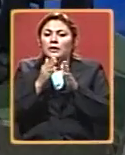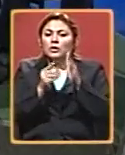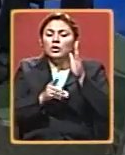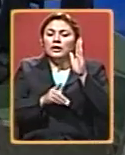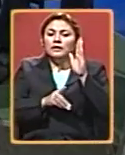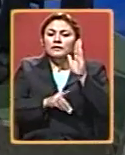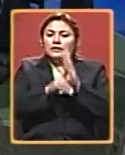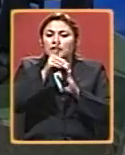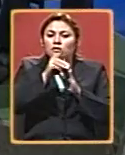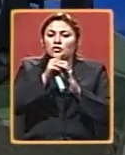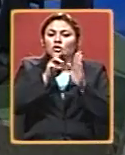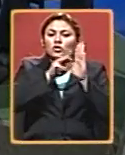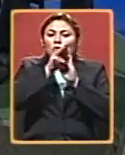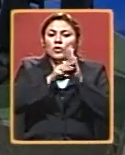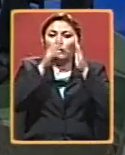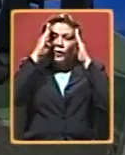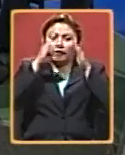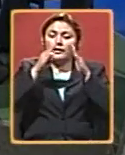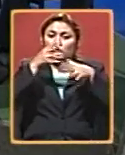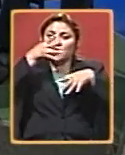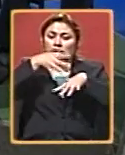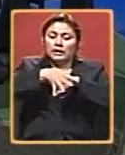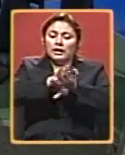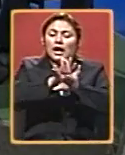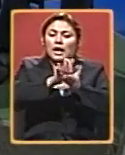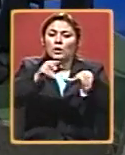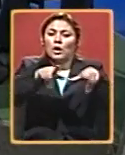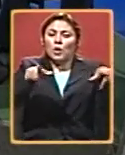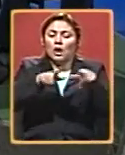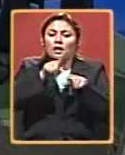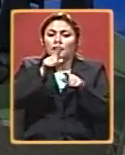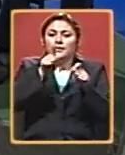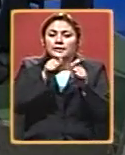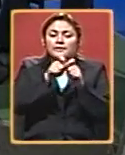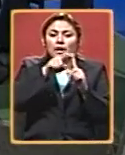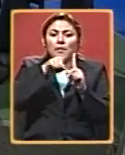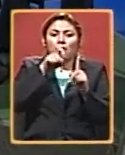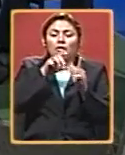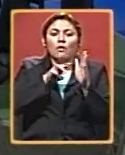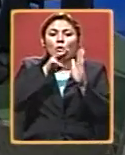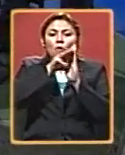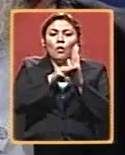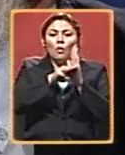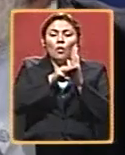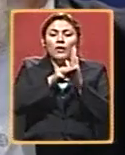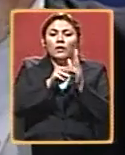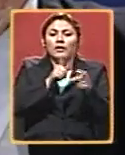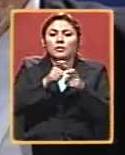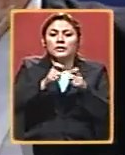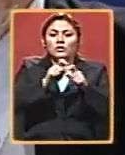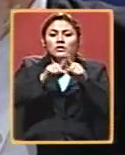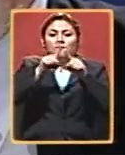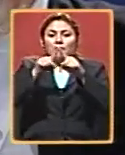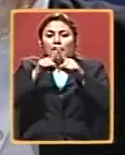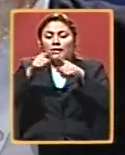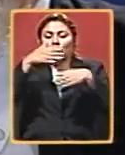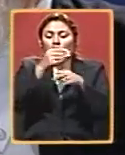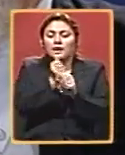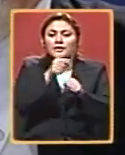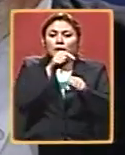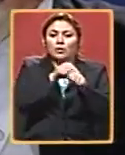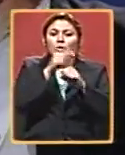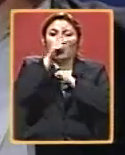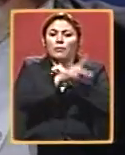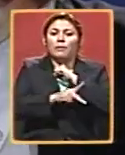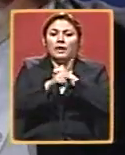modelo de atención integral en una localidad específica, a partir de un modelo de administración diferente a lo que venía haciendo en ese momento el